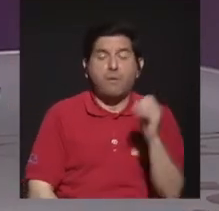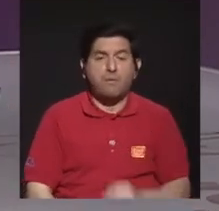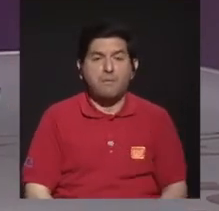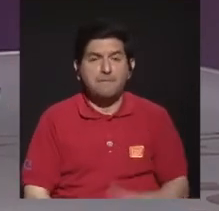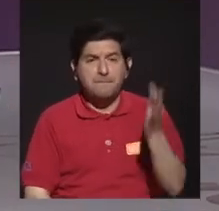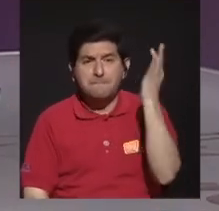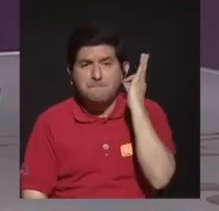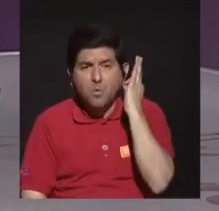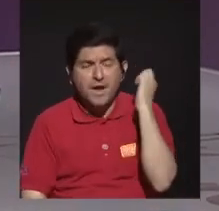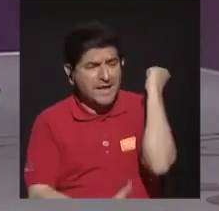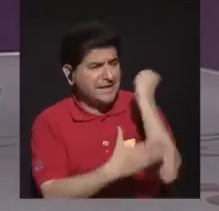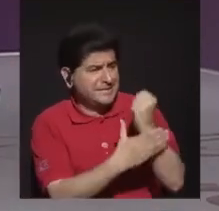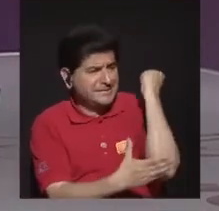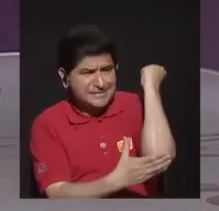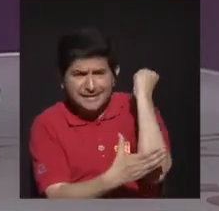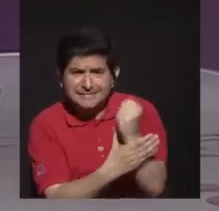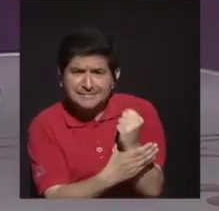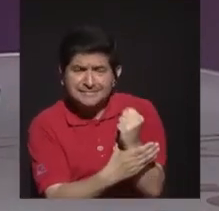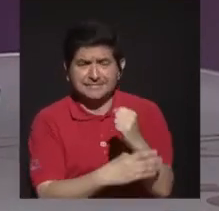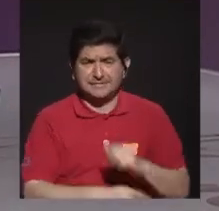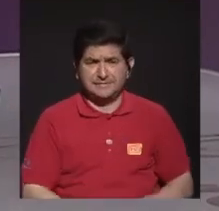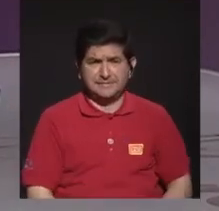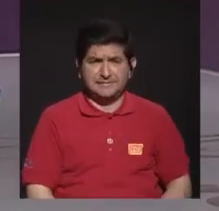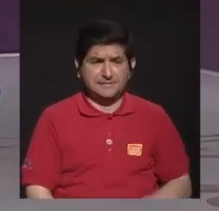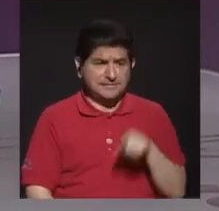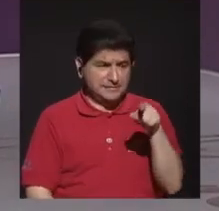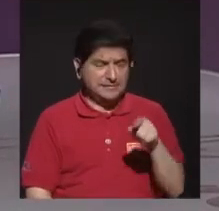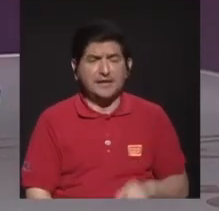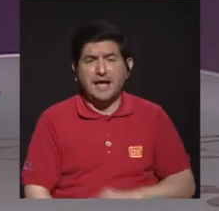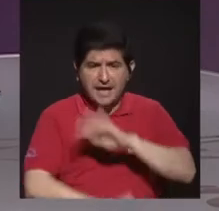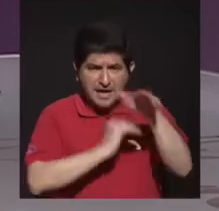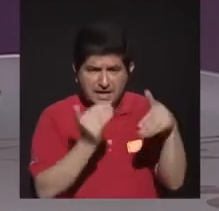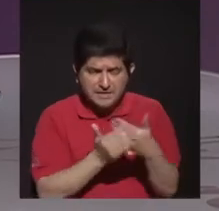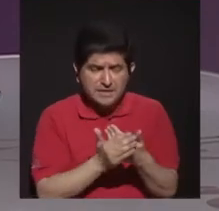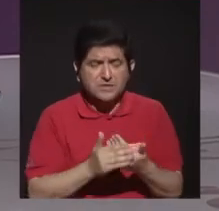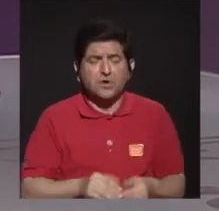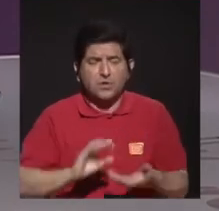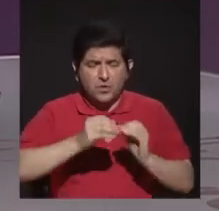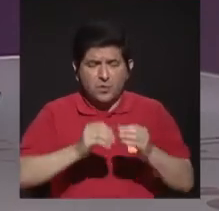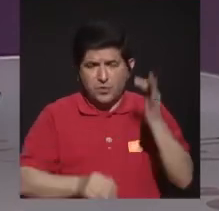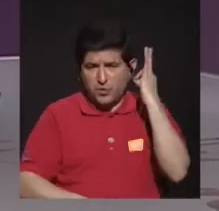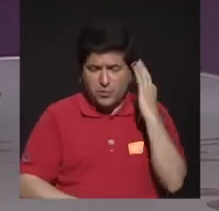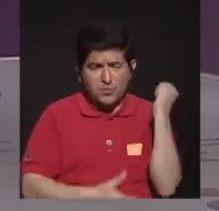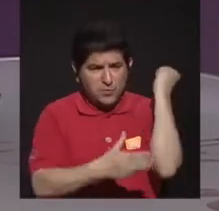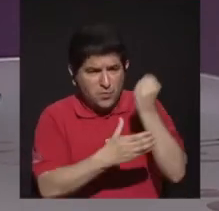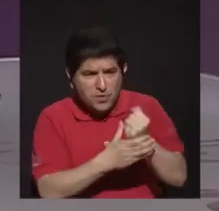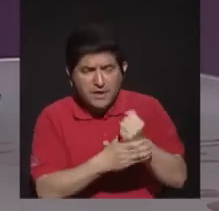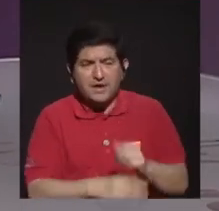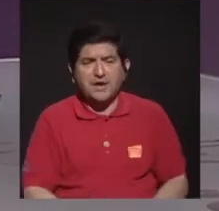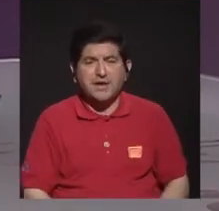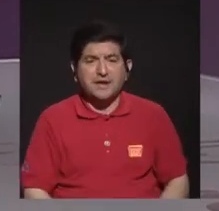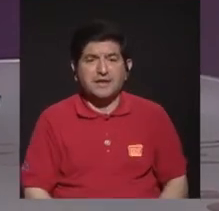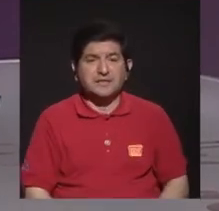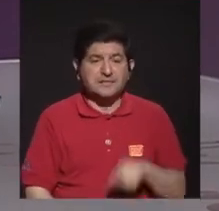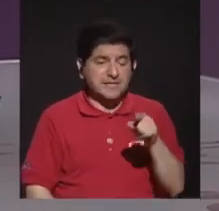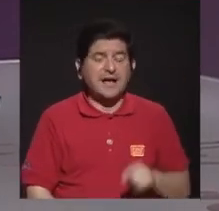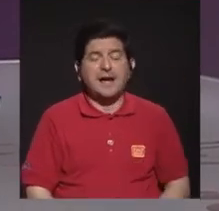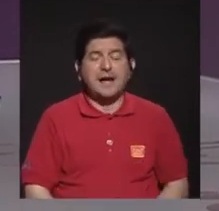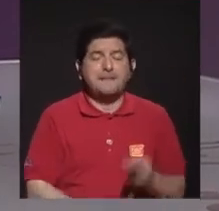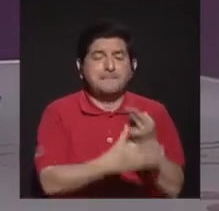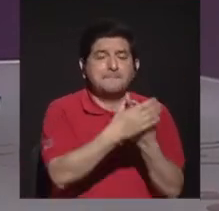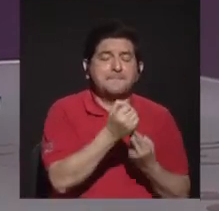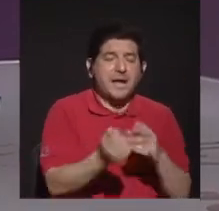las mujeres que son asesinadas, de ese total de mujeres asesinadas, más de la mitad son asesinadas por sus parejas o